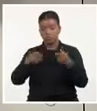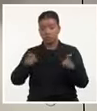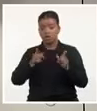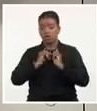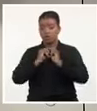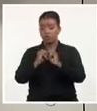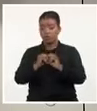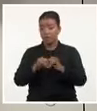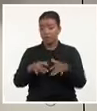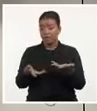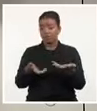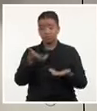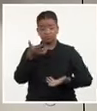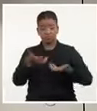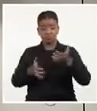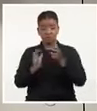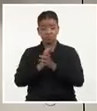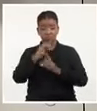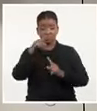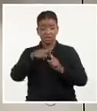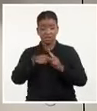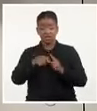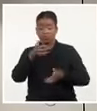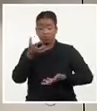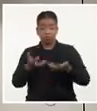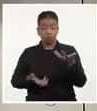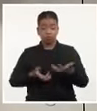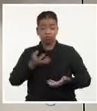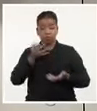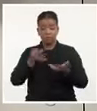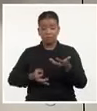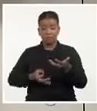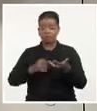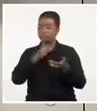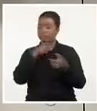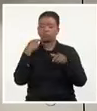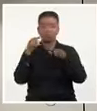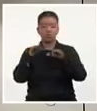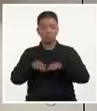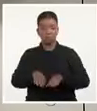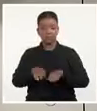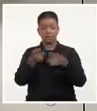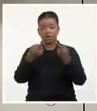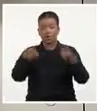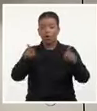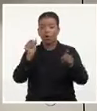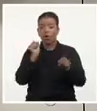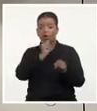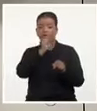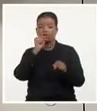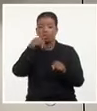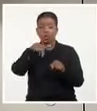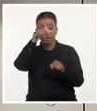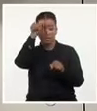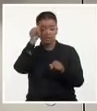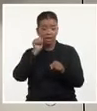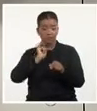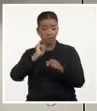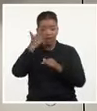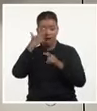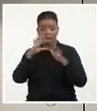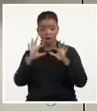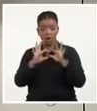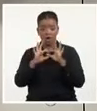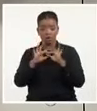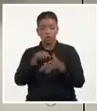lamentable accidente ocurrido en la base de supertanqueros de Matanzas se suspende el concierto previsto para hoy sábado 6 de agosto